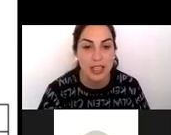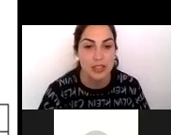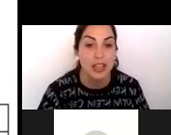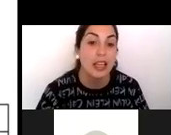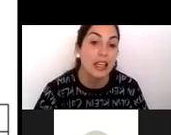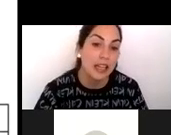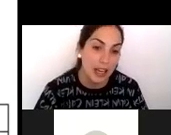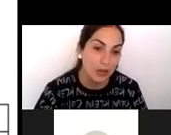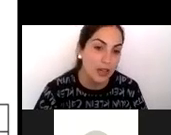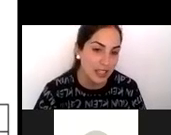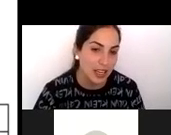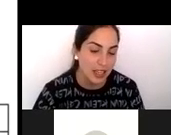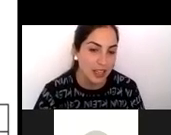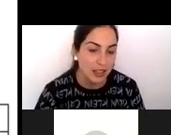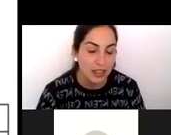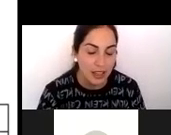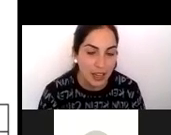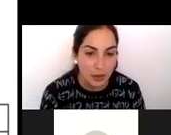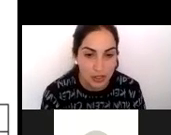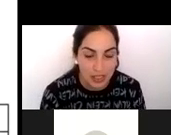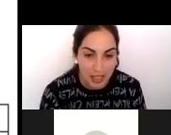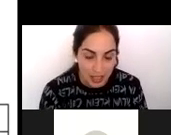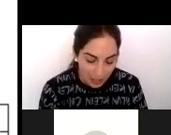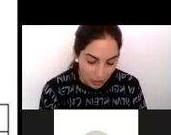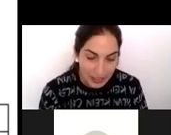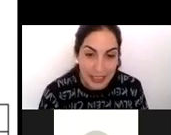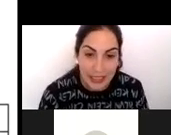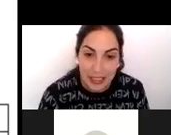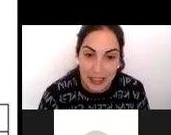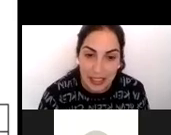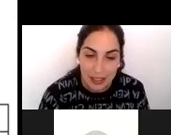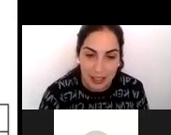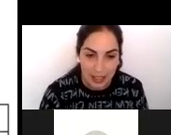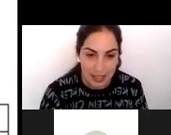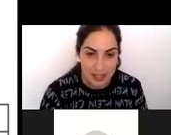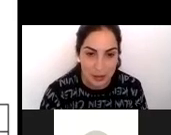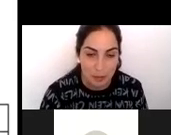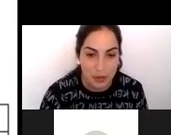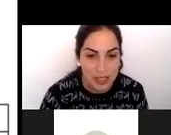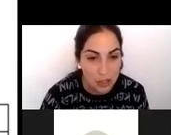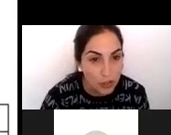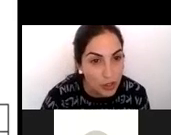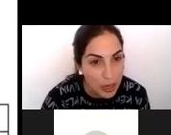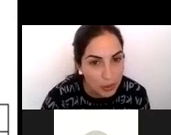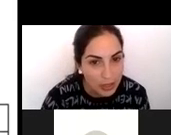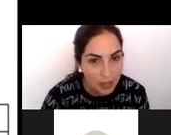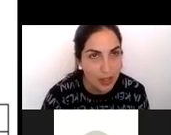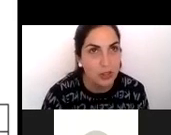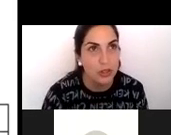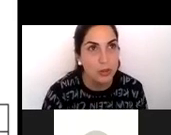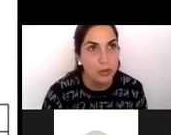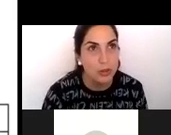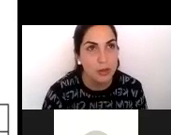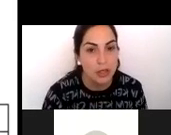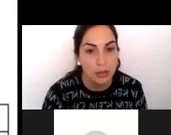reconciliación, claro, una cercanía, claro, entonces, lo que tienen que entender es que si yo veo la portada,